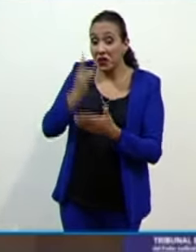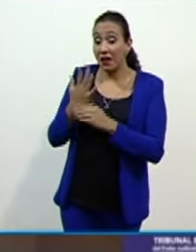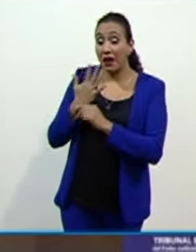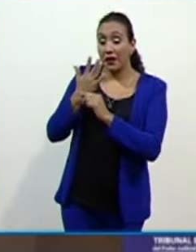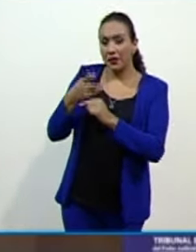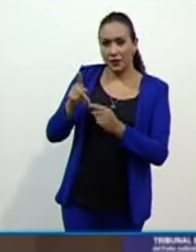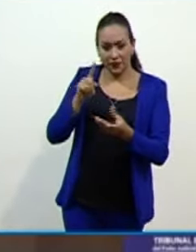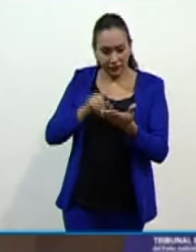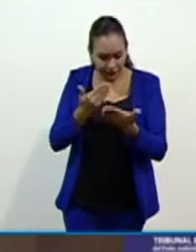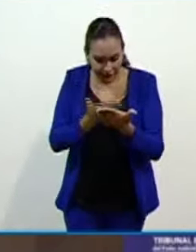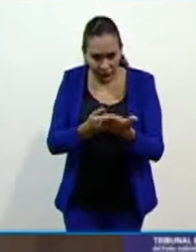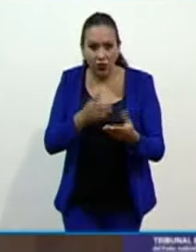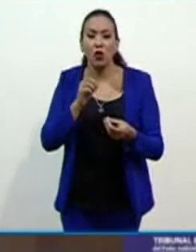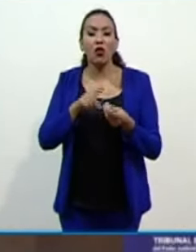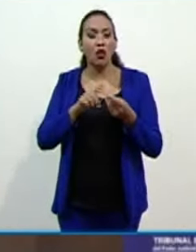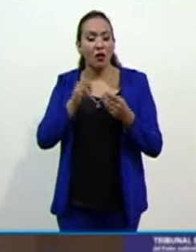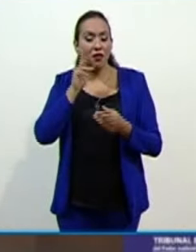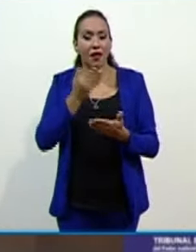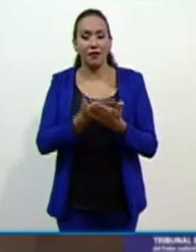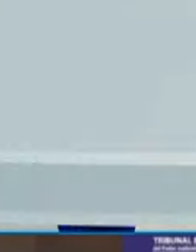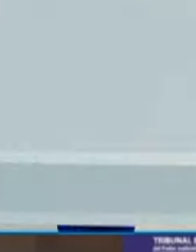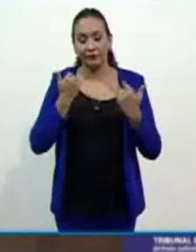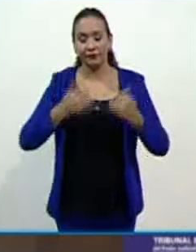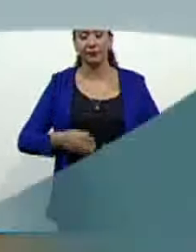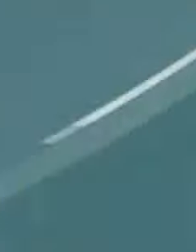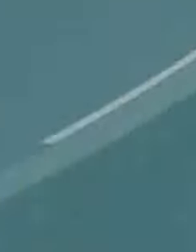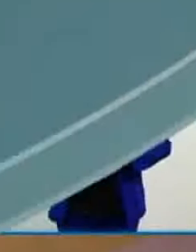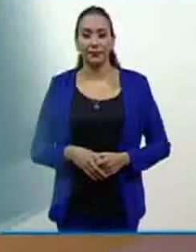acreditar la irregularidad reclamada.